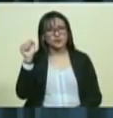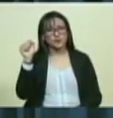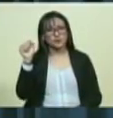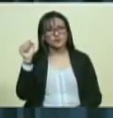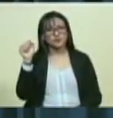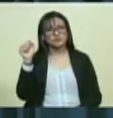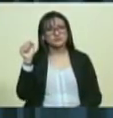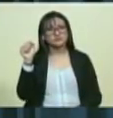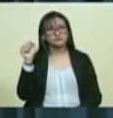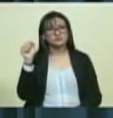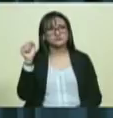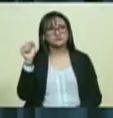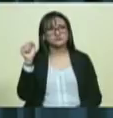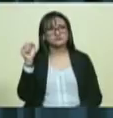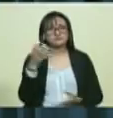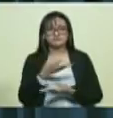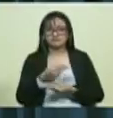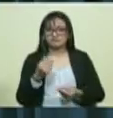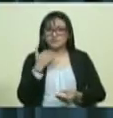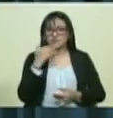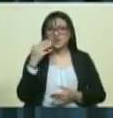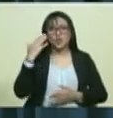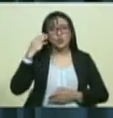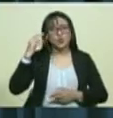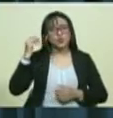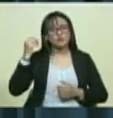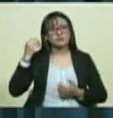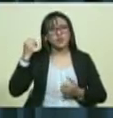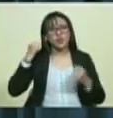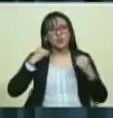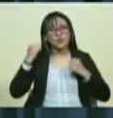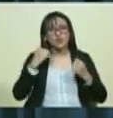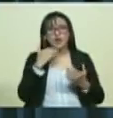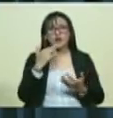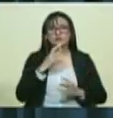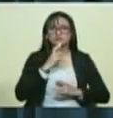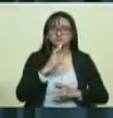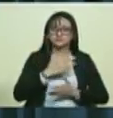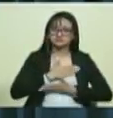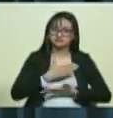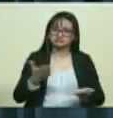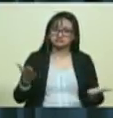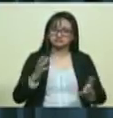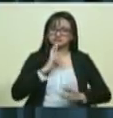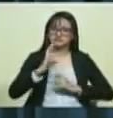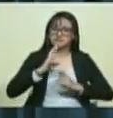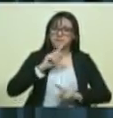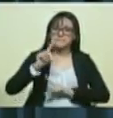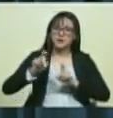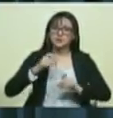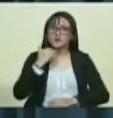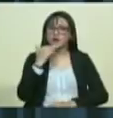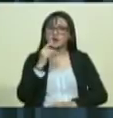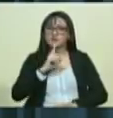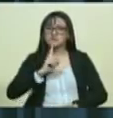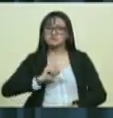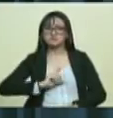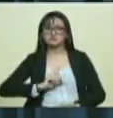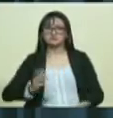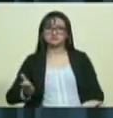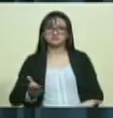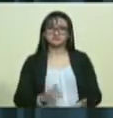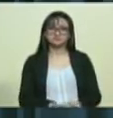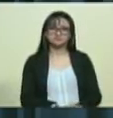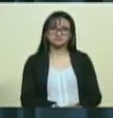y solventar cualquier duda que quieran tener así que estoy completamente a sus órdenes para responder las preguntas a que hubiera lugar